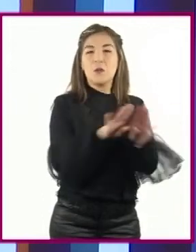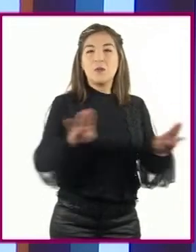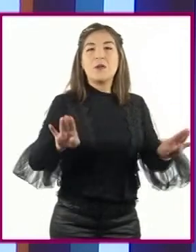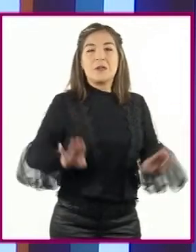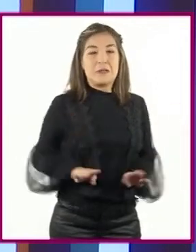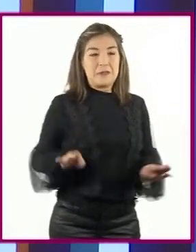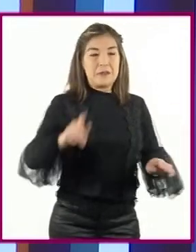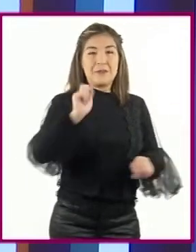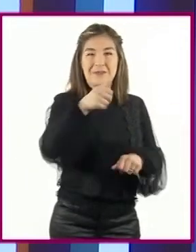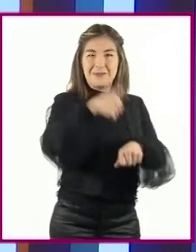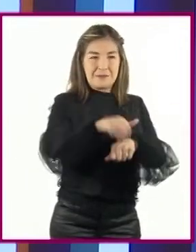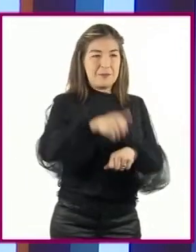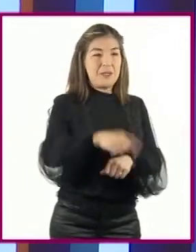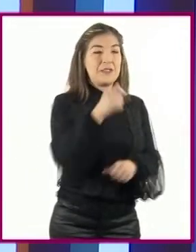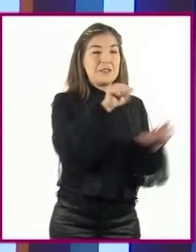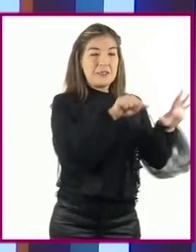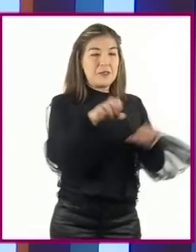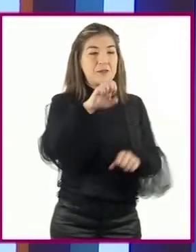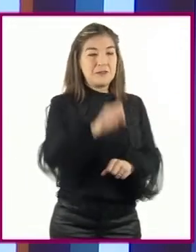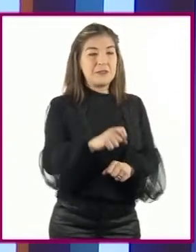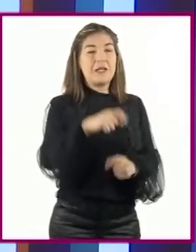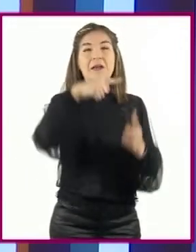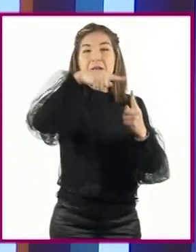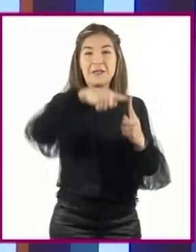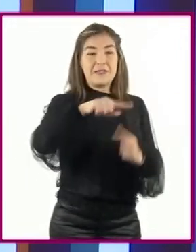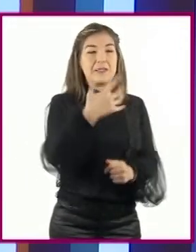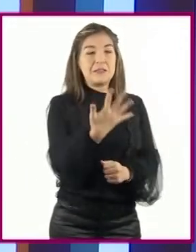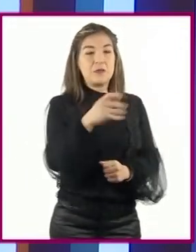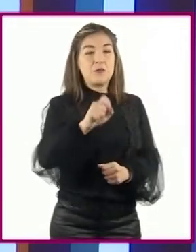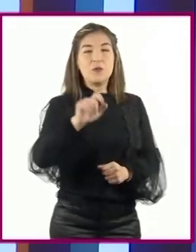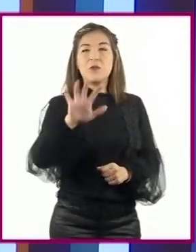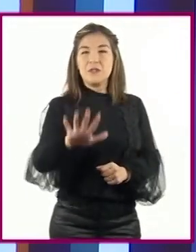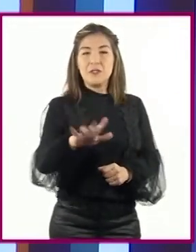operaciones 660 entre 5.5 y